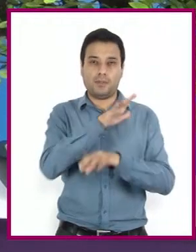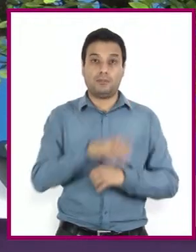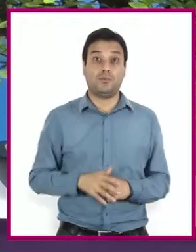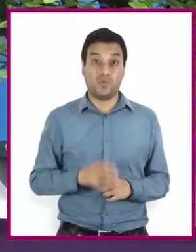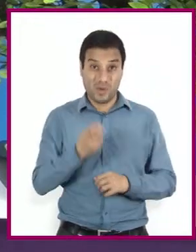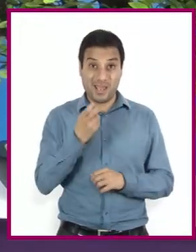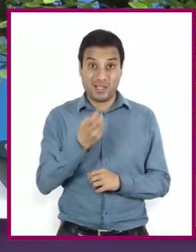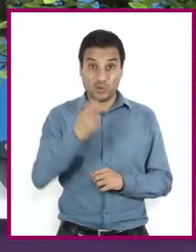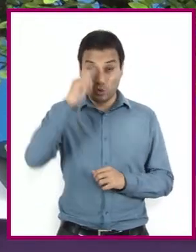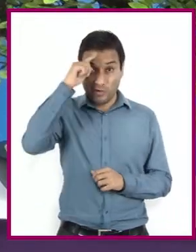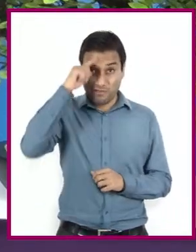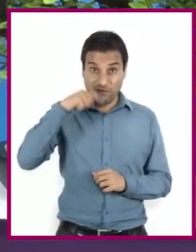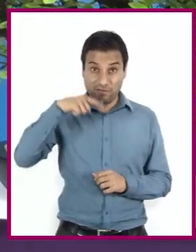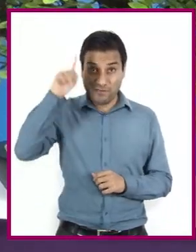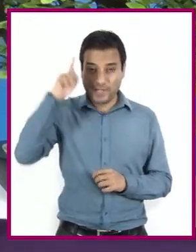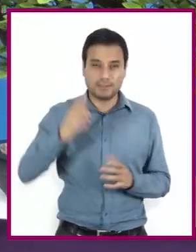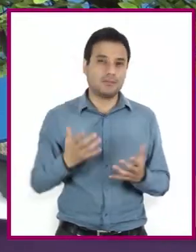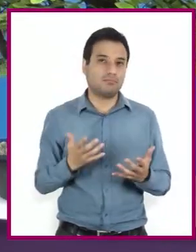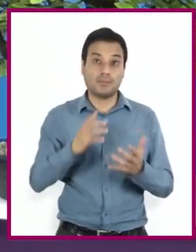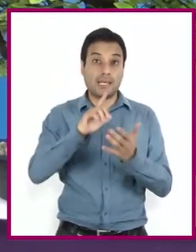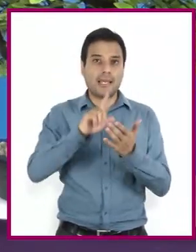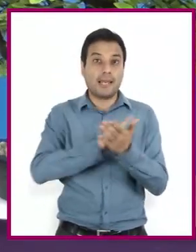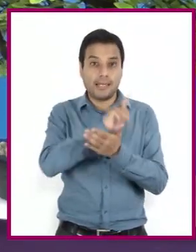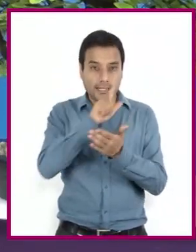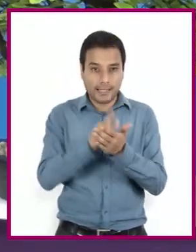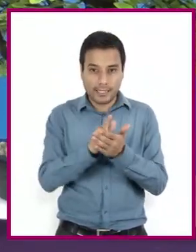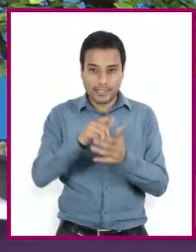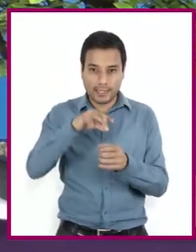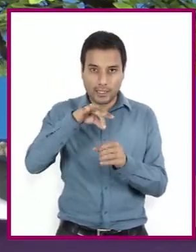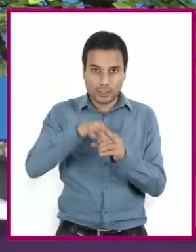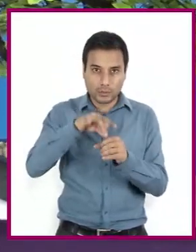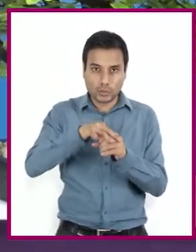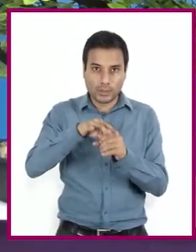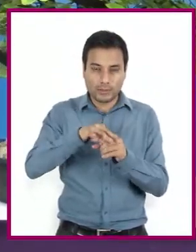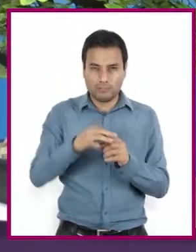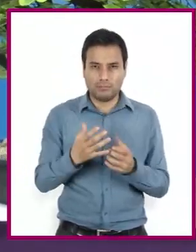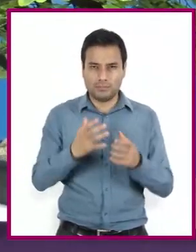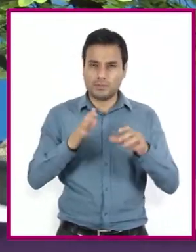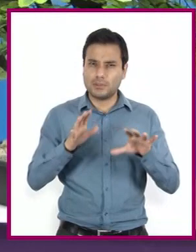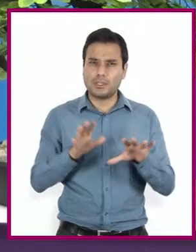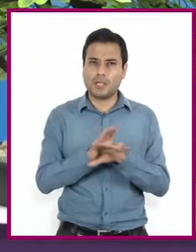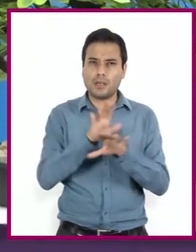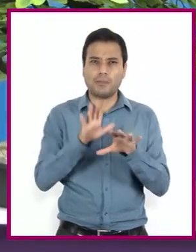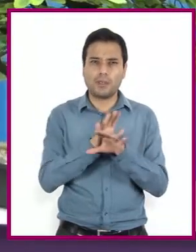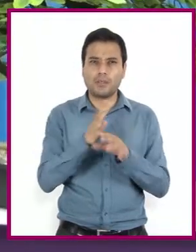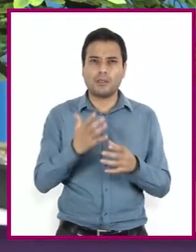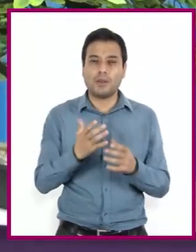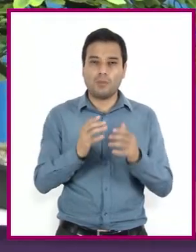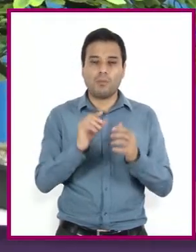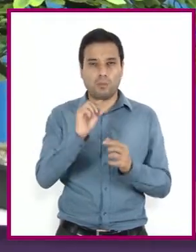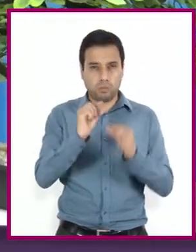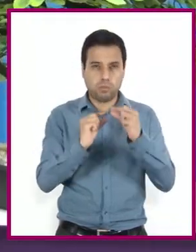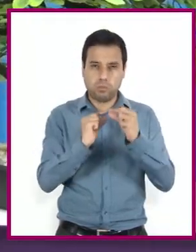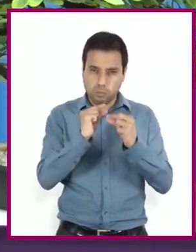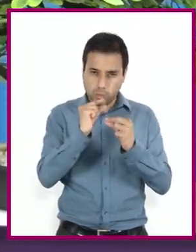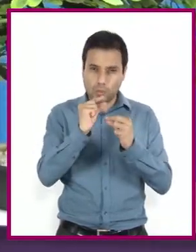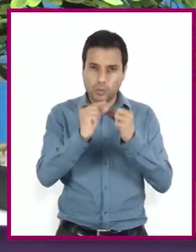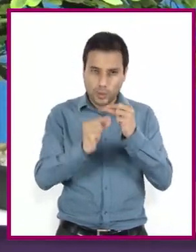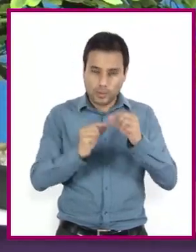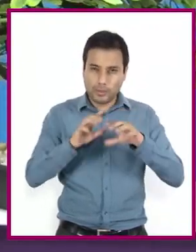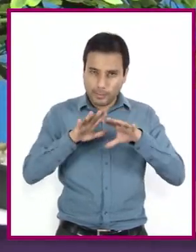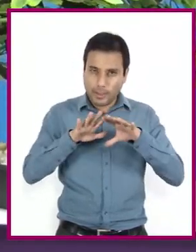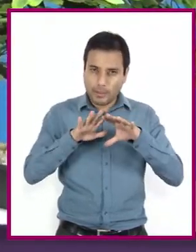fácil. Las reformas electorales que permitieron la alternancia política se llevaron a cabo paulatinamente gracias